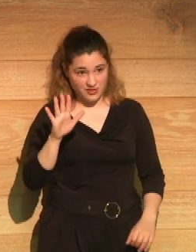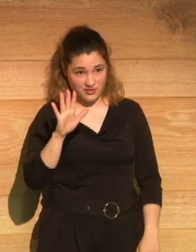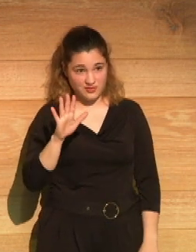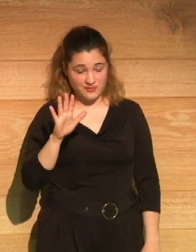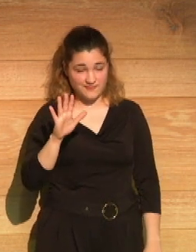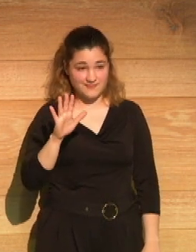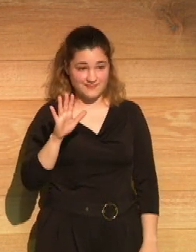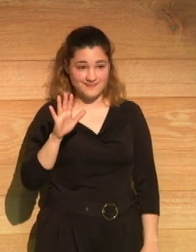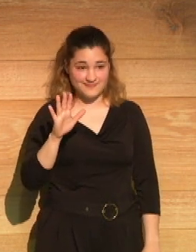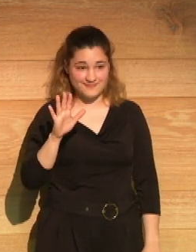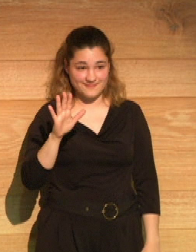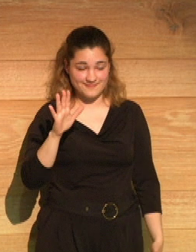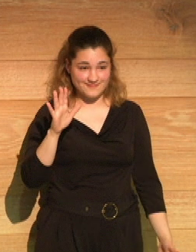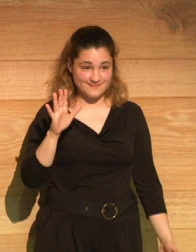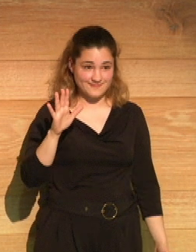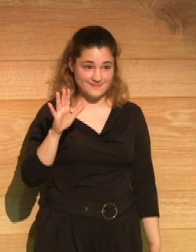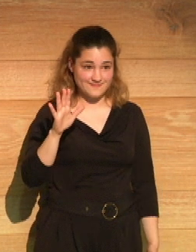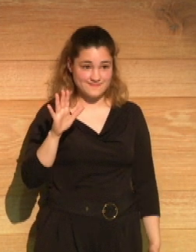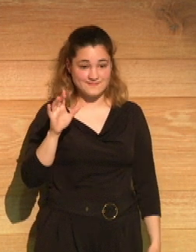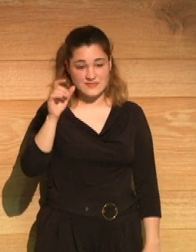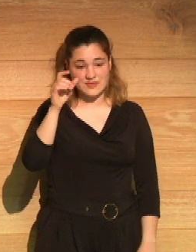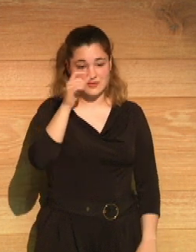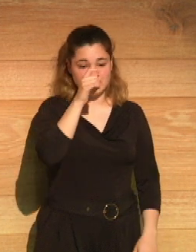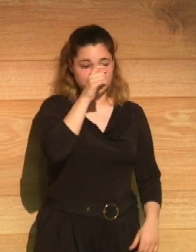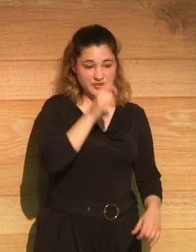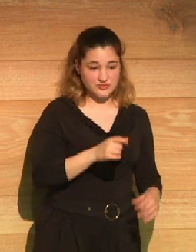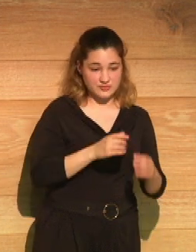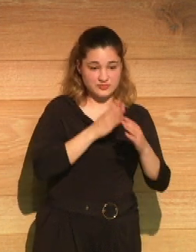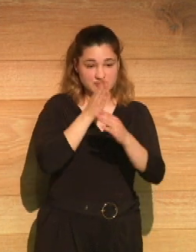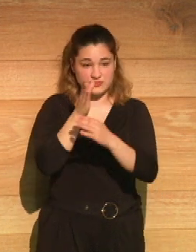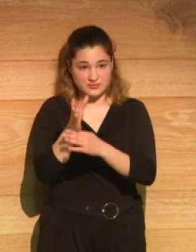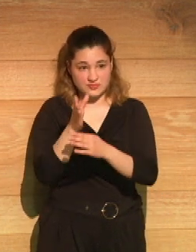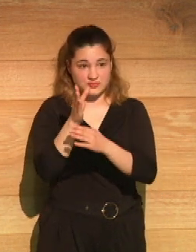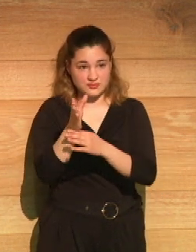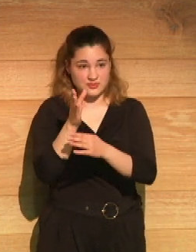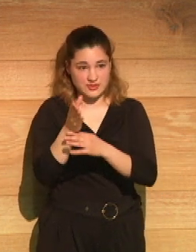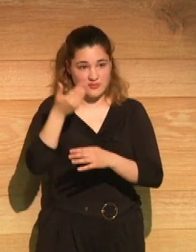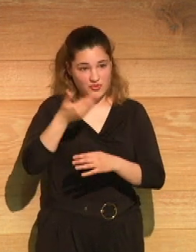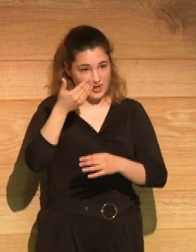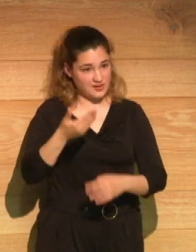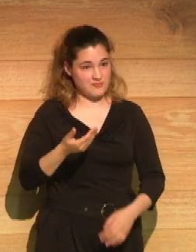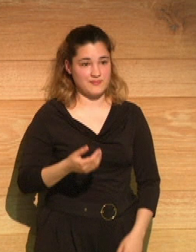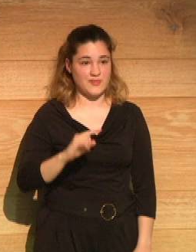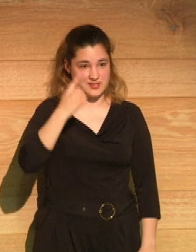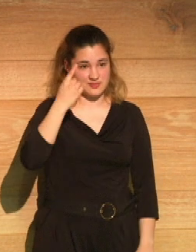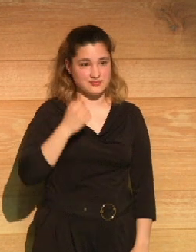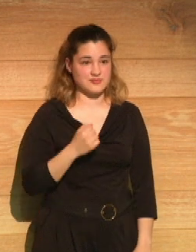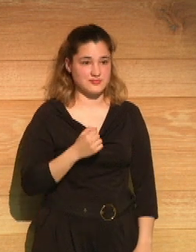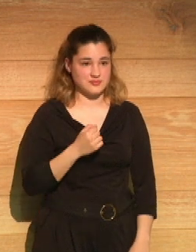interacción en persona es muchísimo más importante, es mucho más